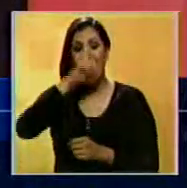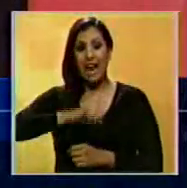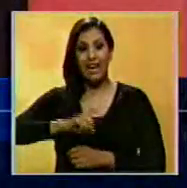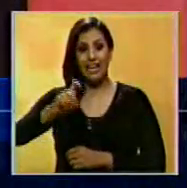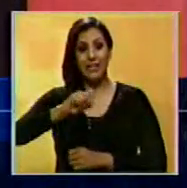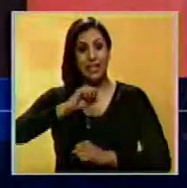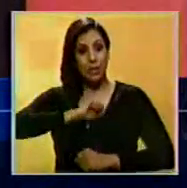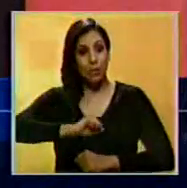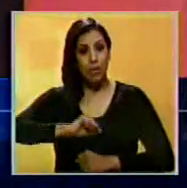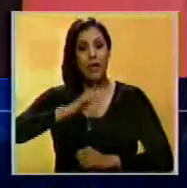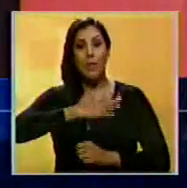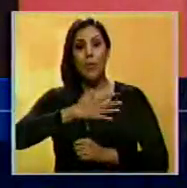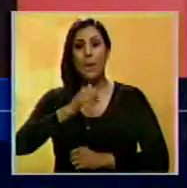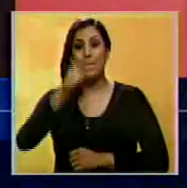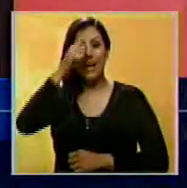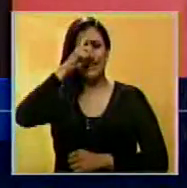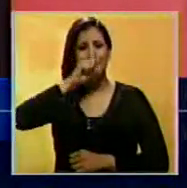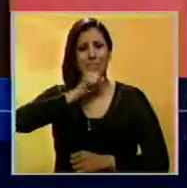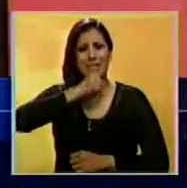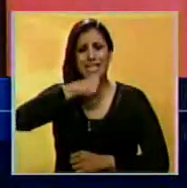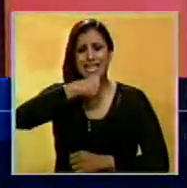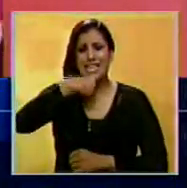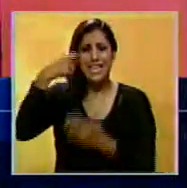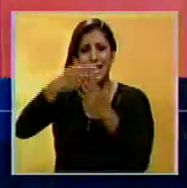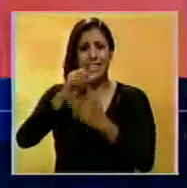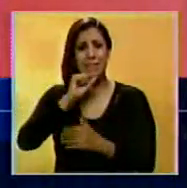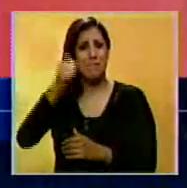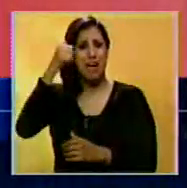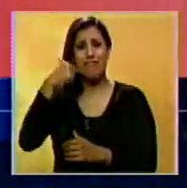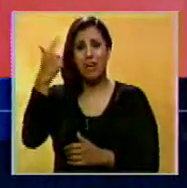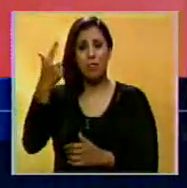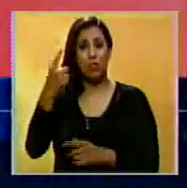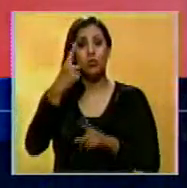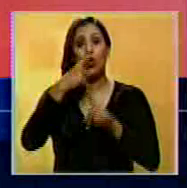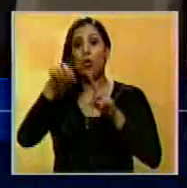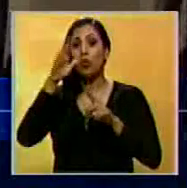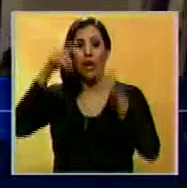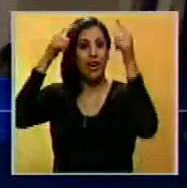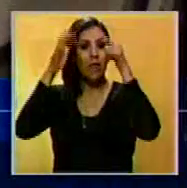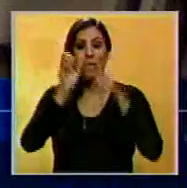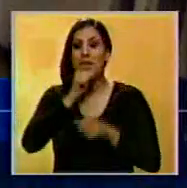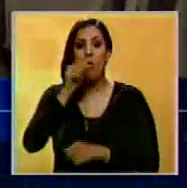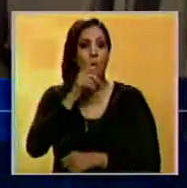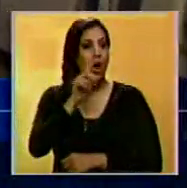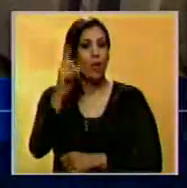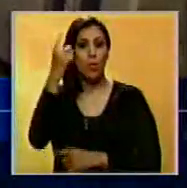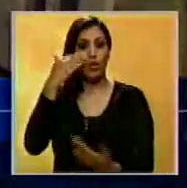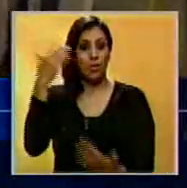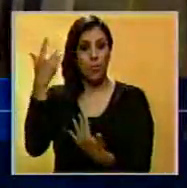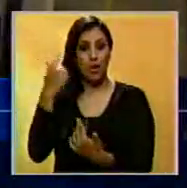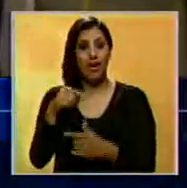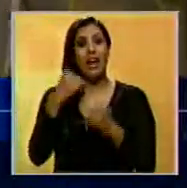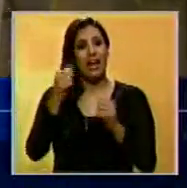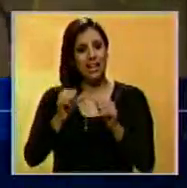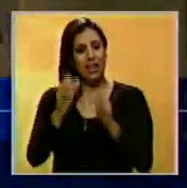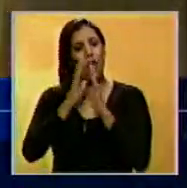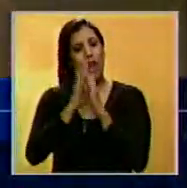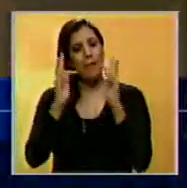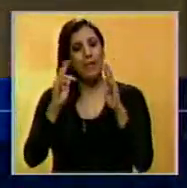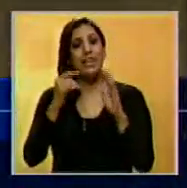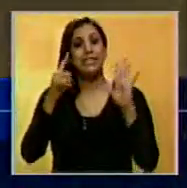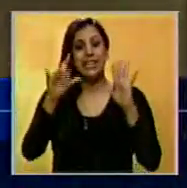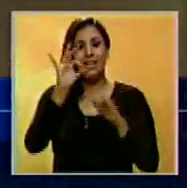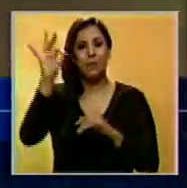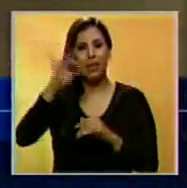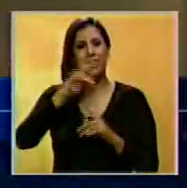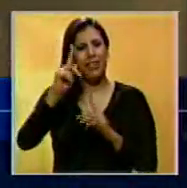de su nacimiento como la reina más longeva de la historia. Una nueva encuesta sugiere que el público británico quiere que las cosas sigan así y un